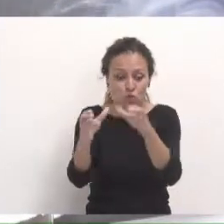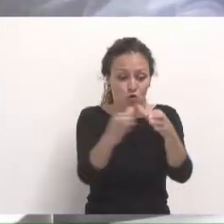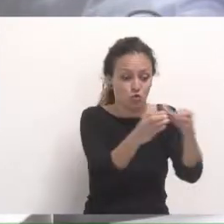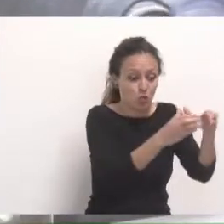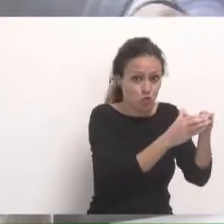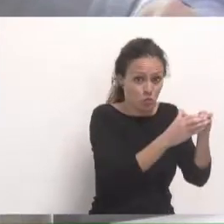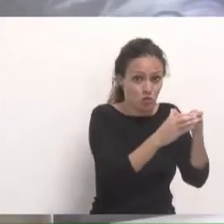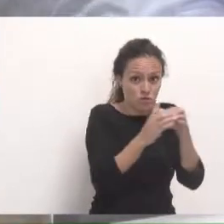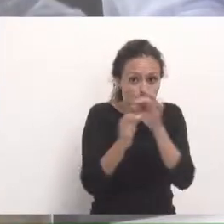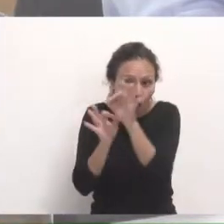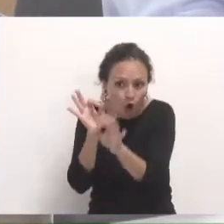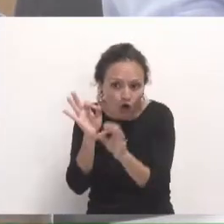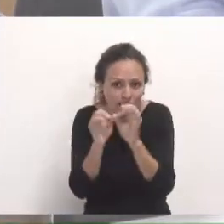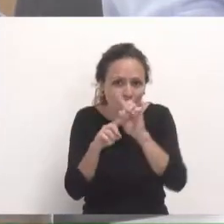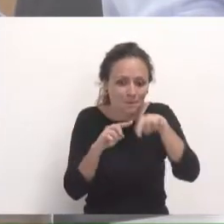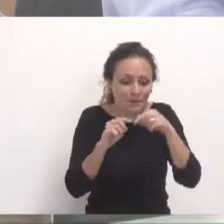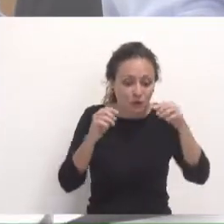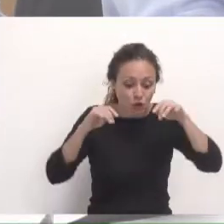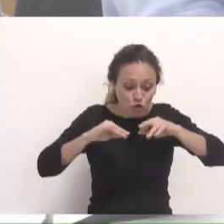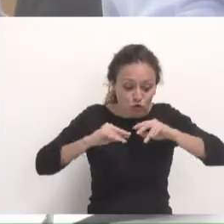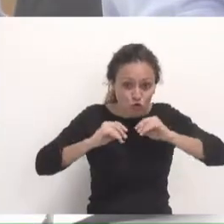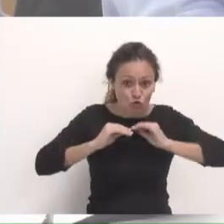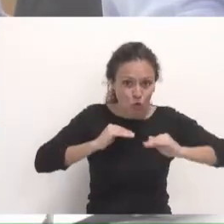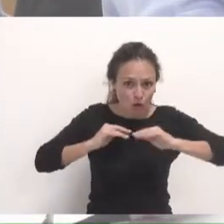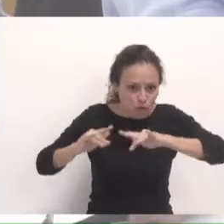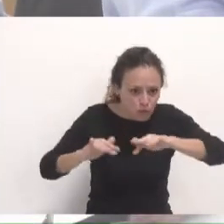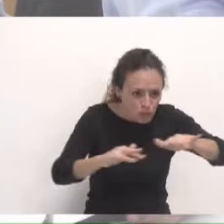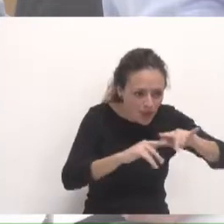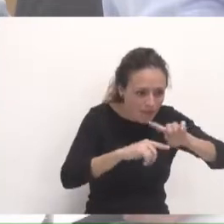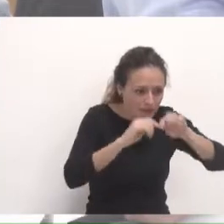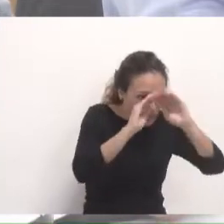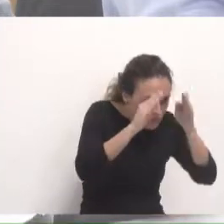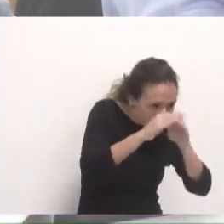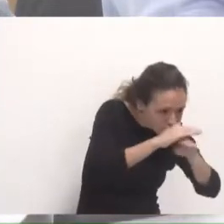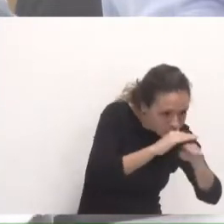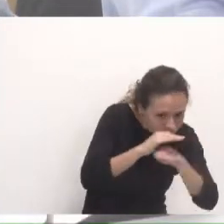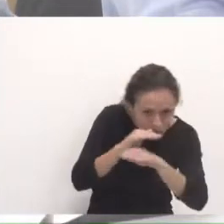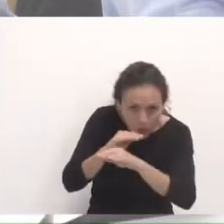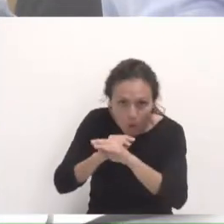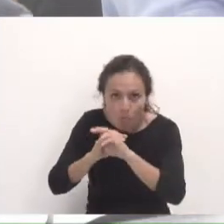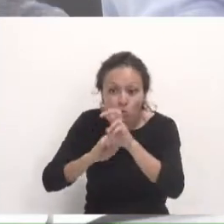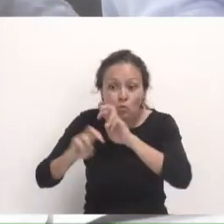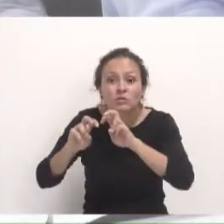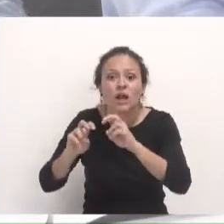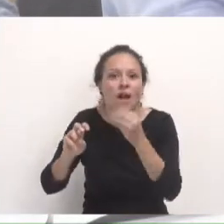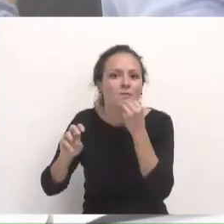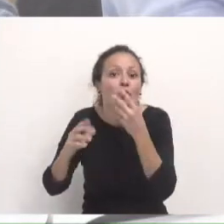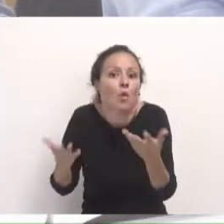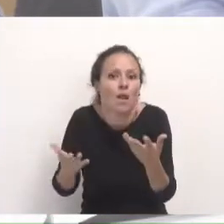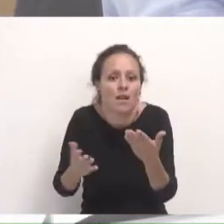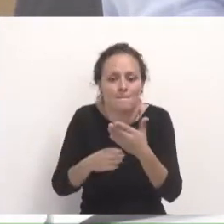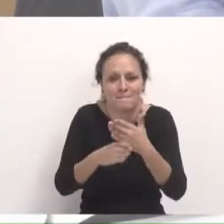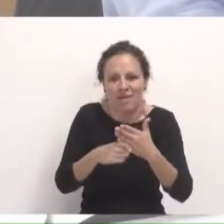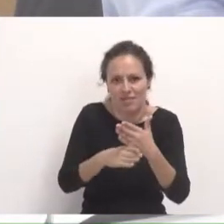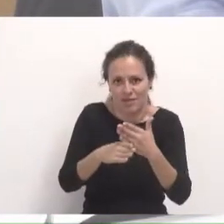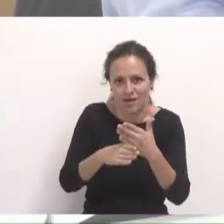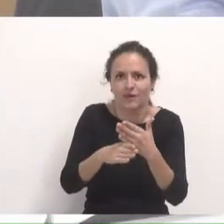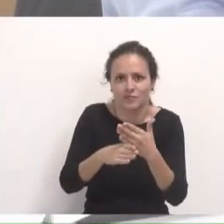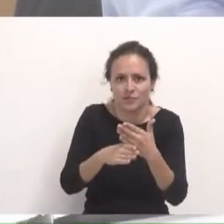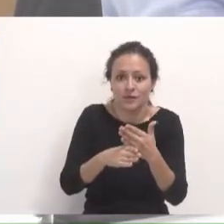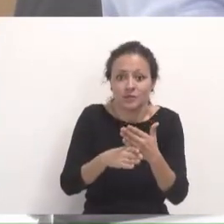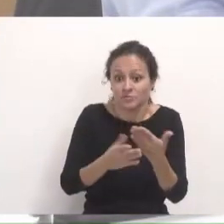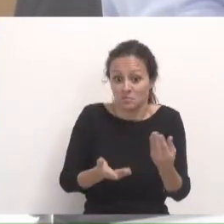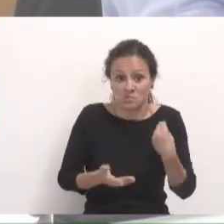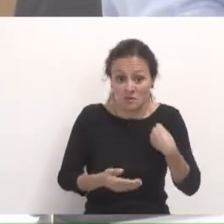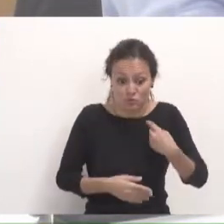donde construyen galerías por las que se mueven en busca de su alimento y la madera. O sea, en primer lugar, lo que tenemos que tener claro es que son, en este caso,